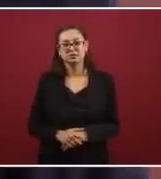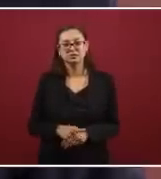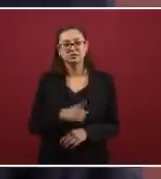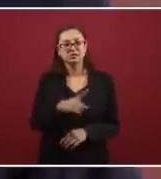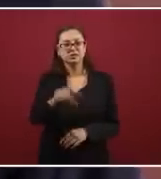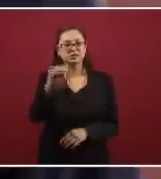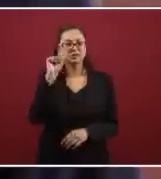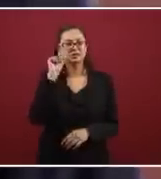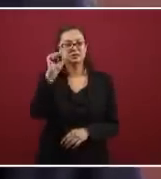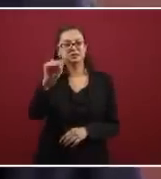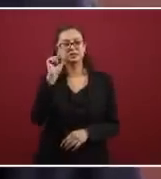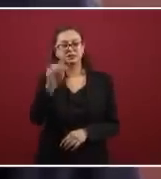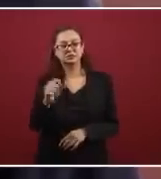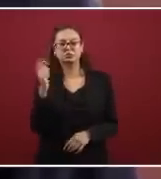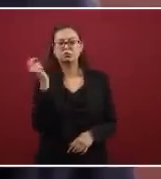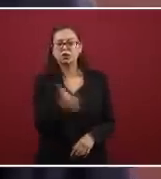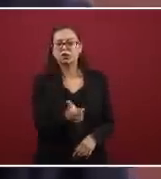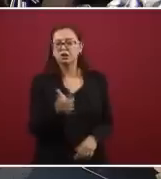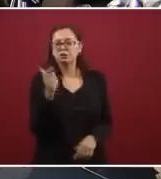¿Cuánto nos ahorramos